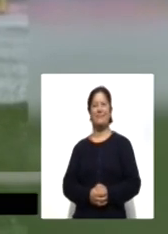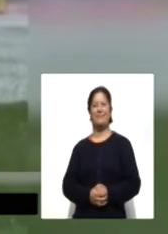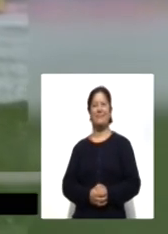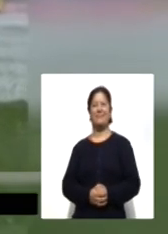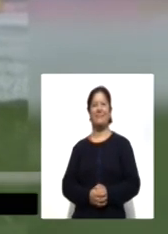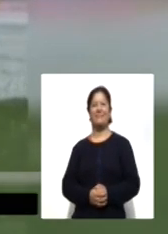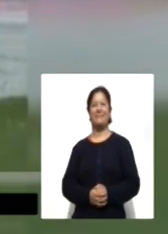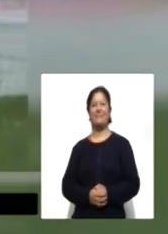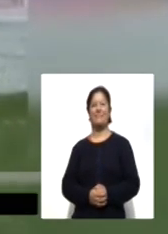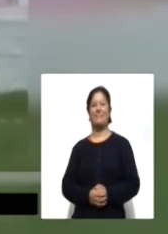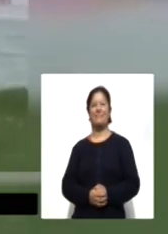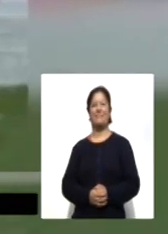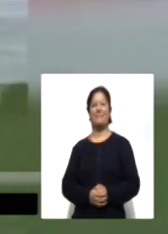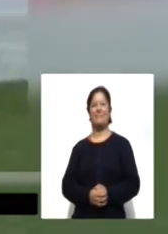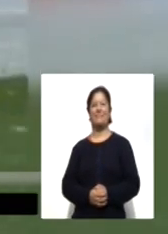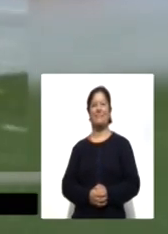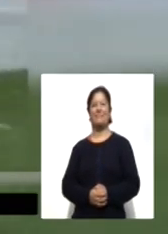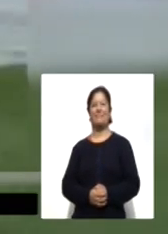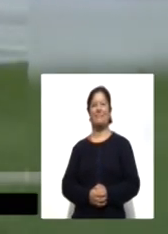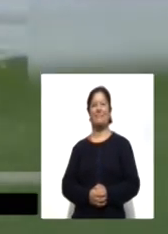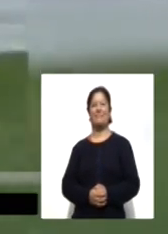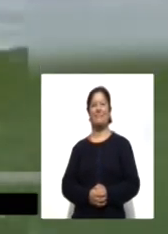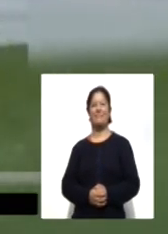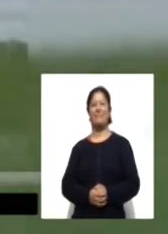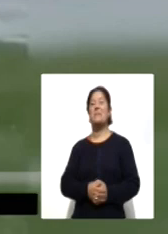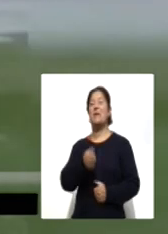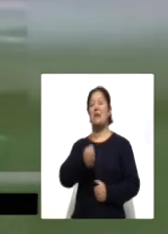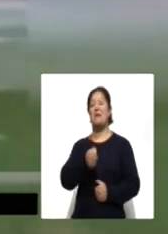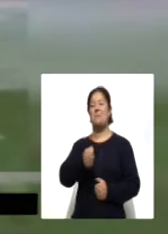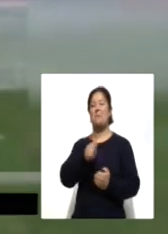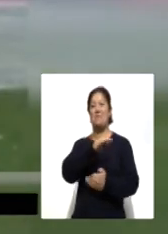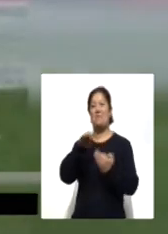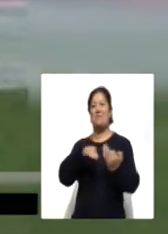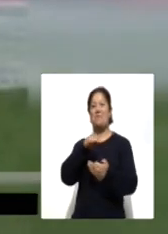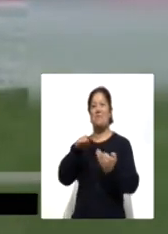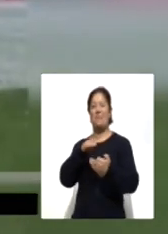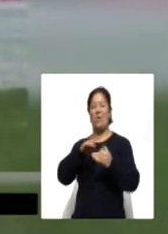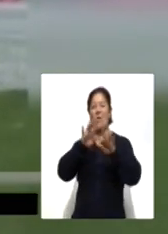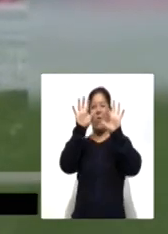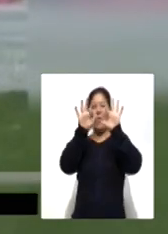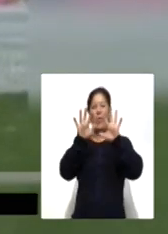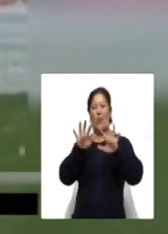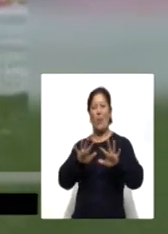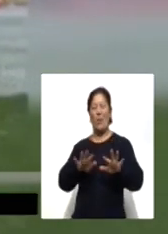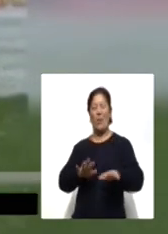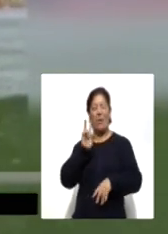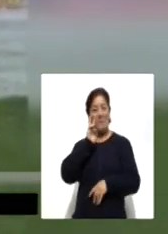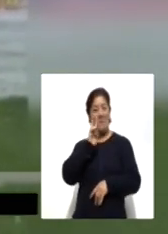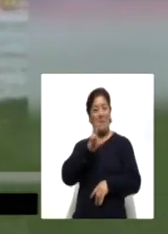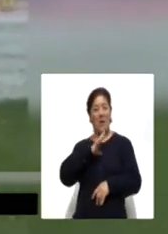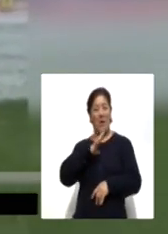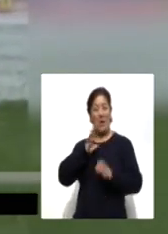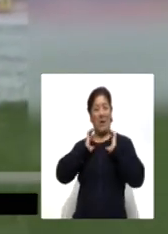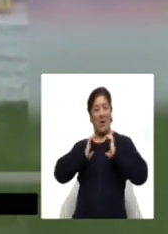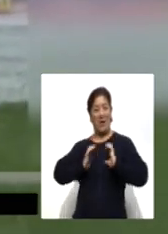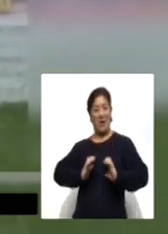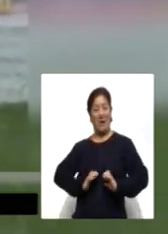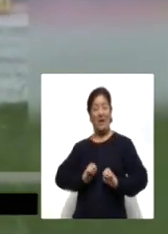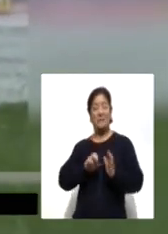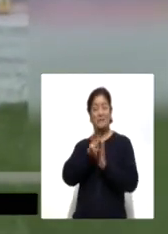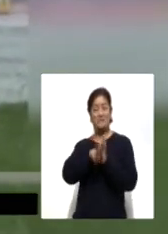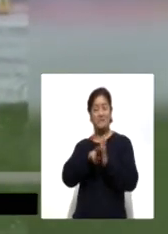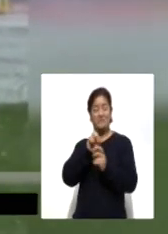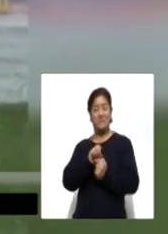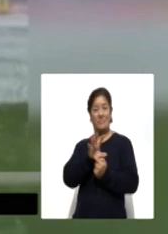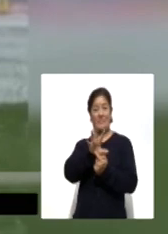veranito. Y de nada, señores, un saludo a todos. Ramos sacó su lado más irónico y publicó este video con el